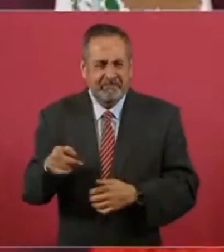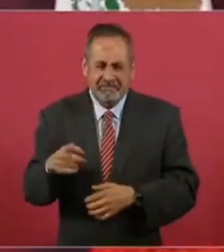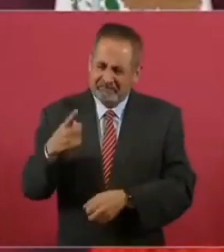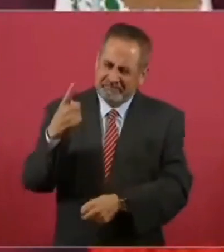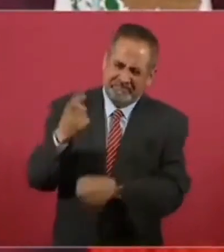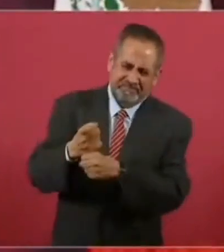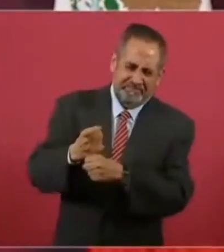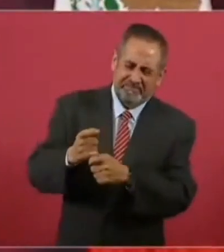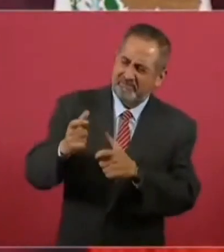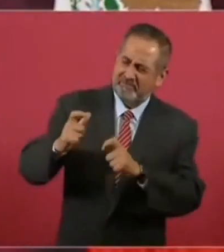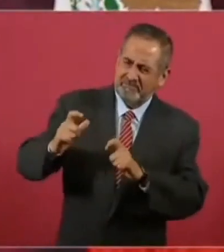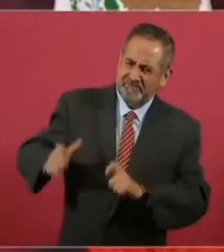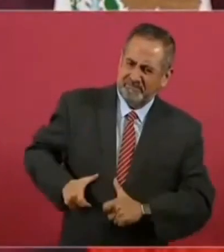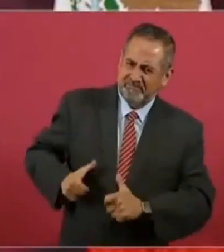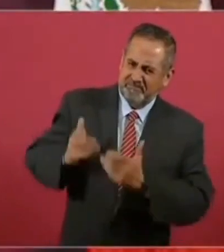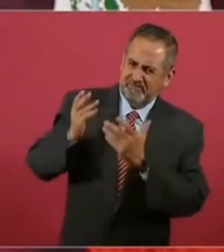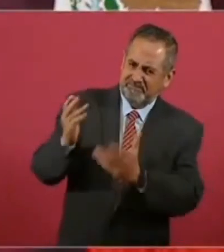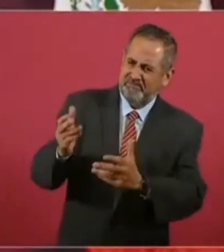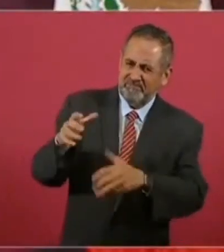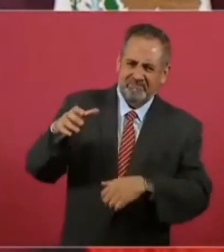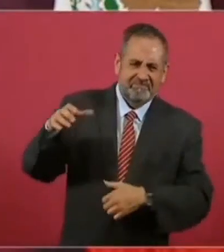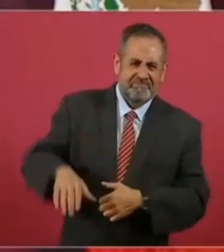campeón.